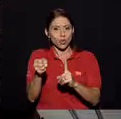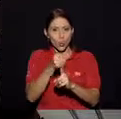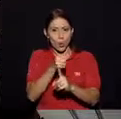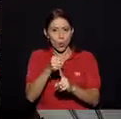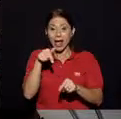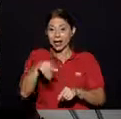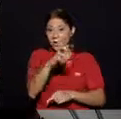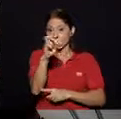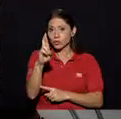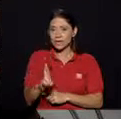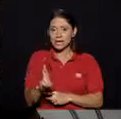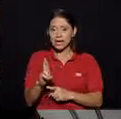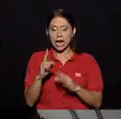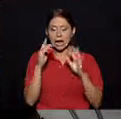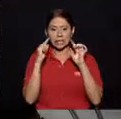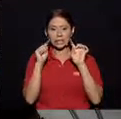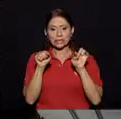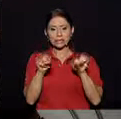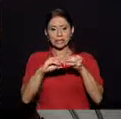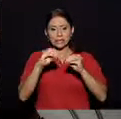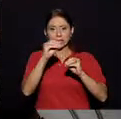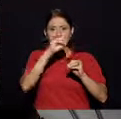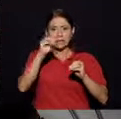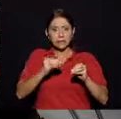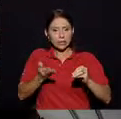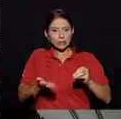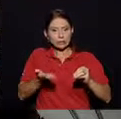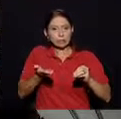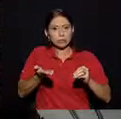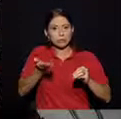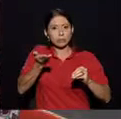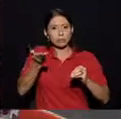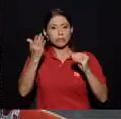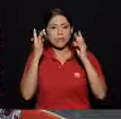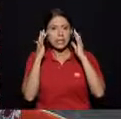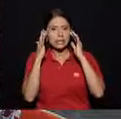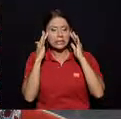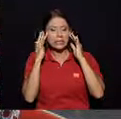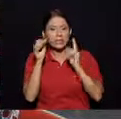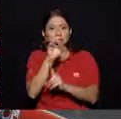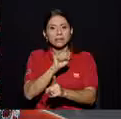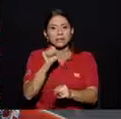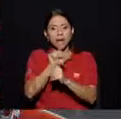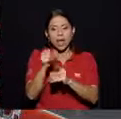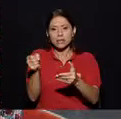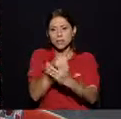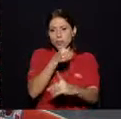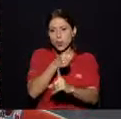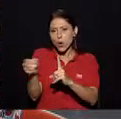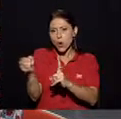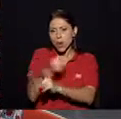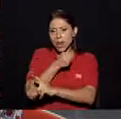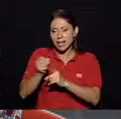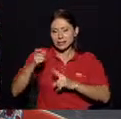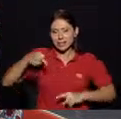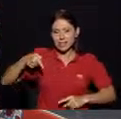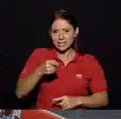preocupa con cifras crecientes año con año de casos de violencia cada